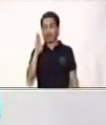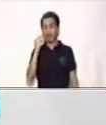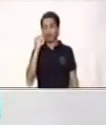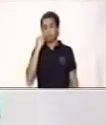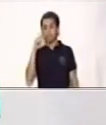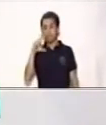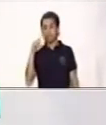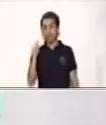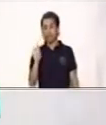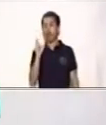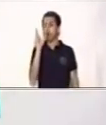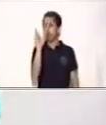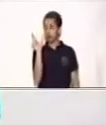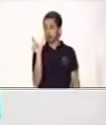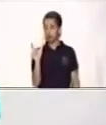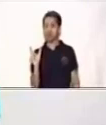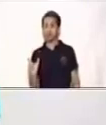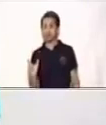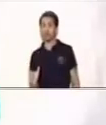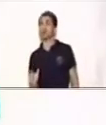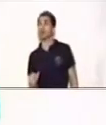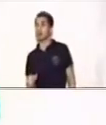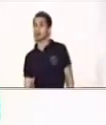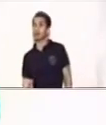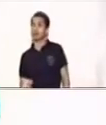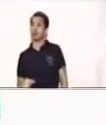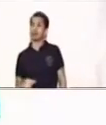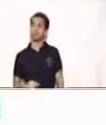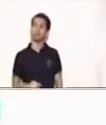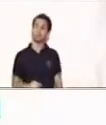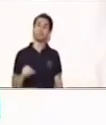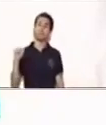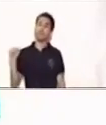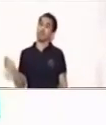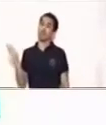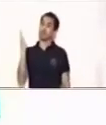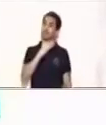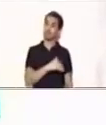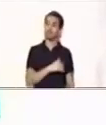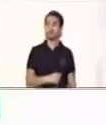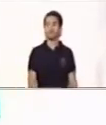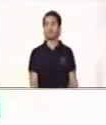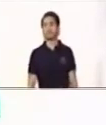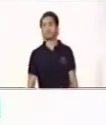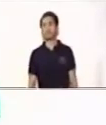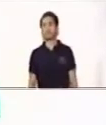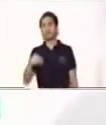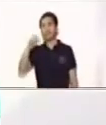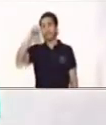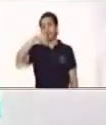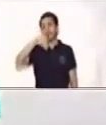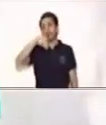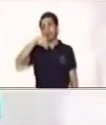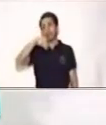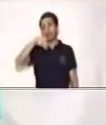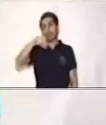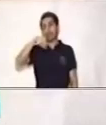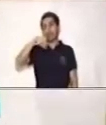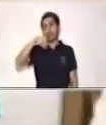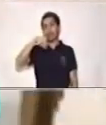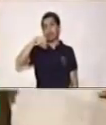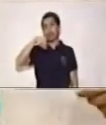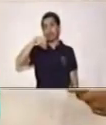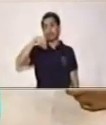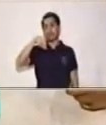entonces ahora vamos a formar lo que es la familia silábica de la letra N. Vamos a colocarla